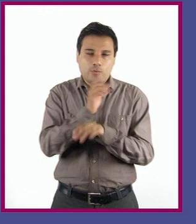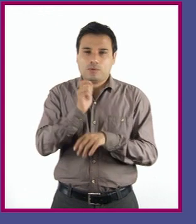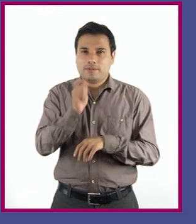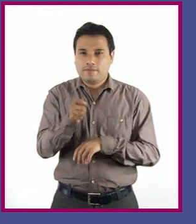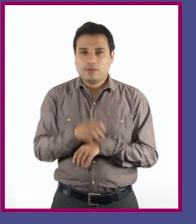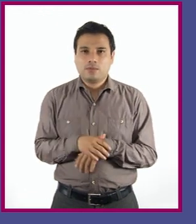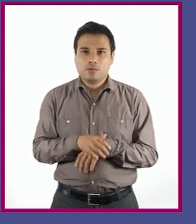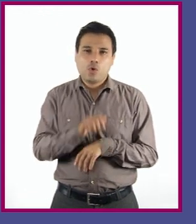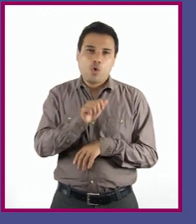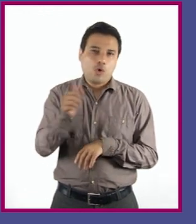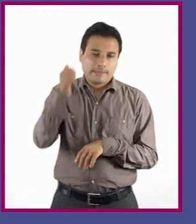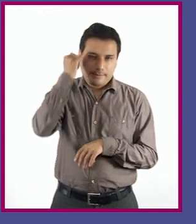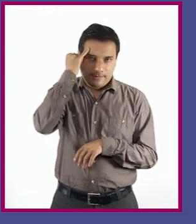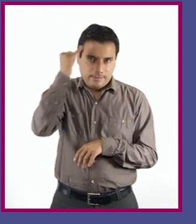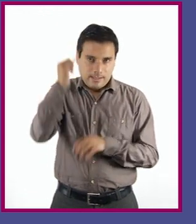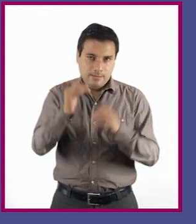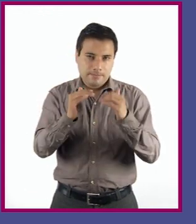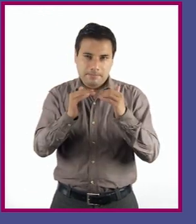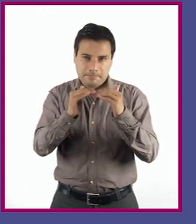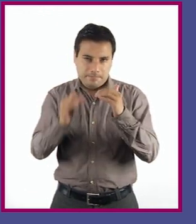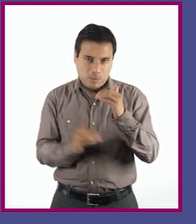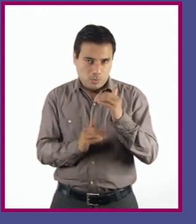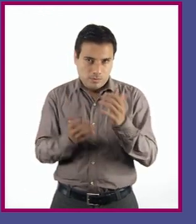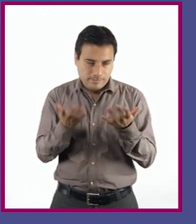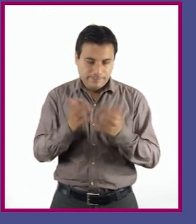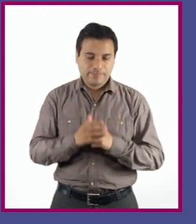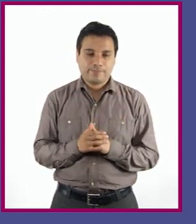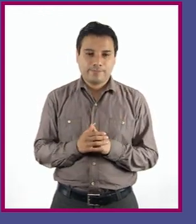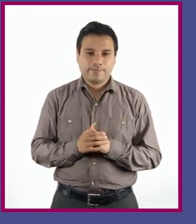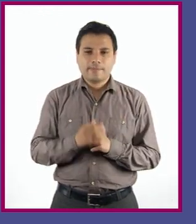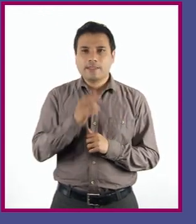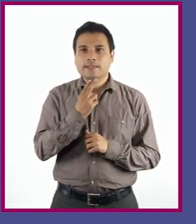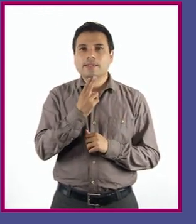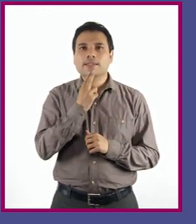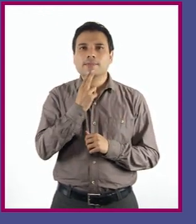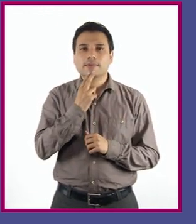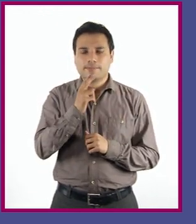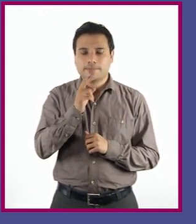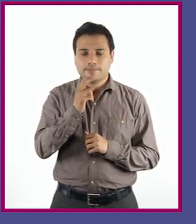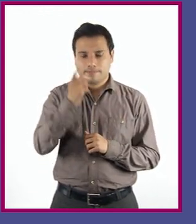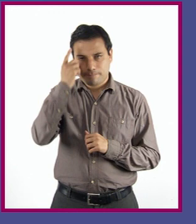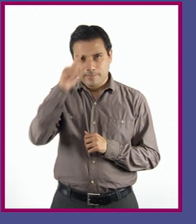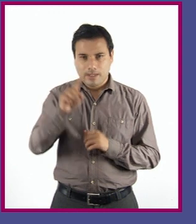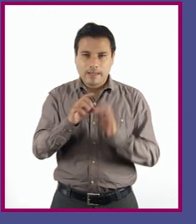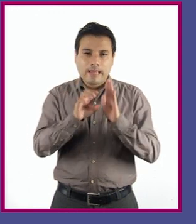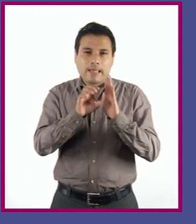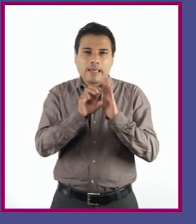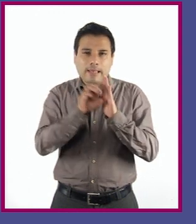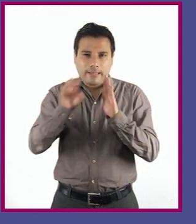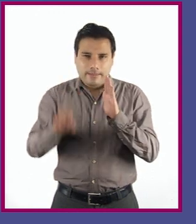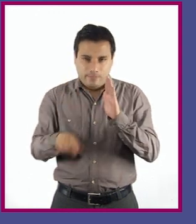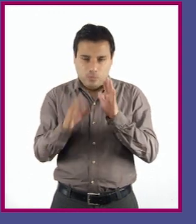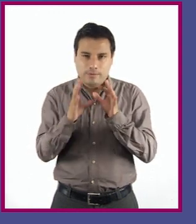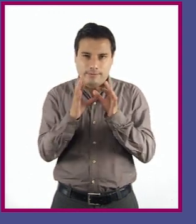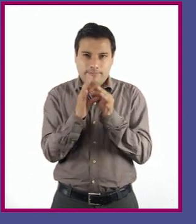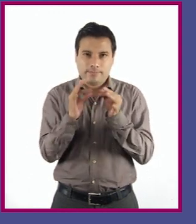idea de menor jerarquía que la anterior. Sirve también para ejemplificar la idea principal.